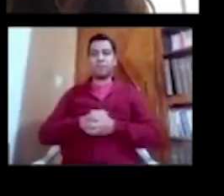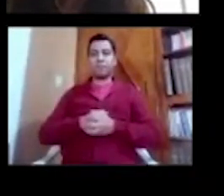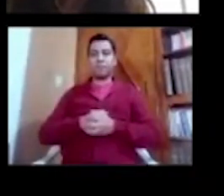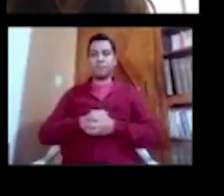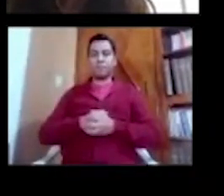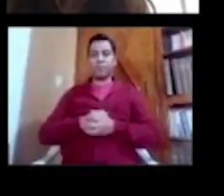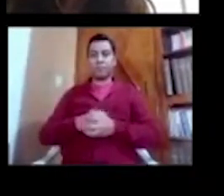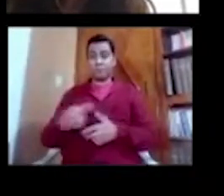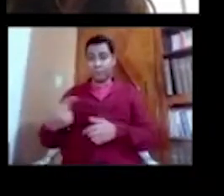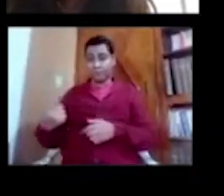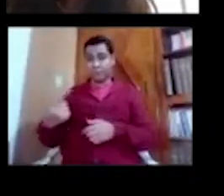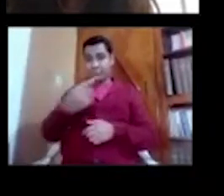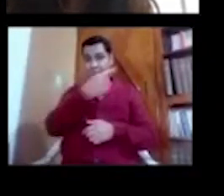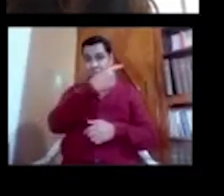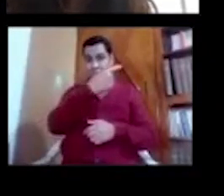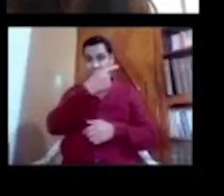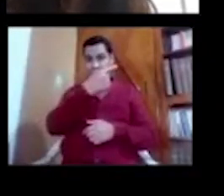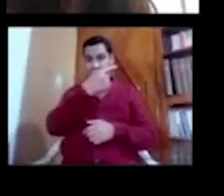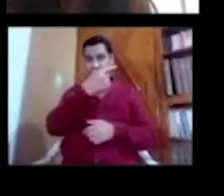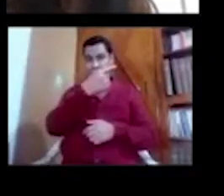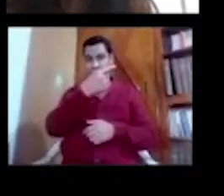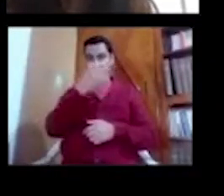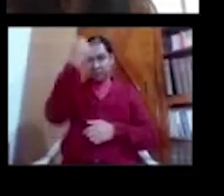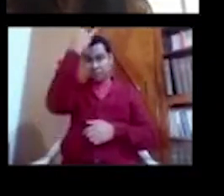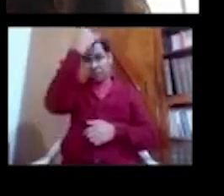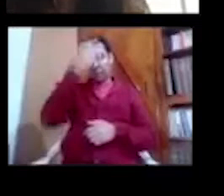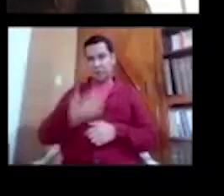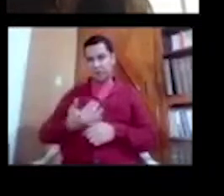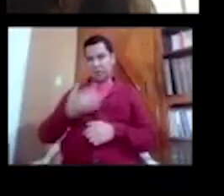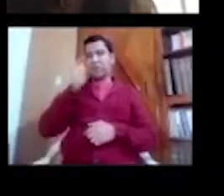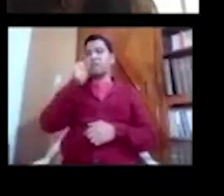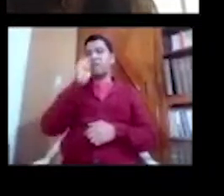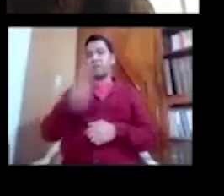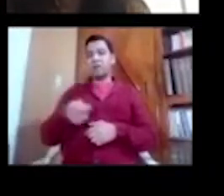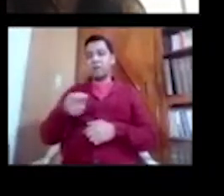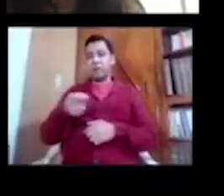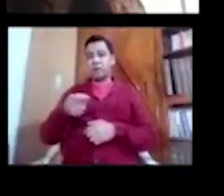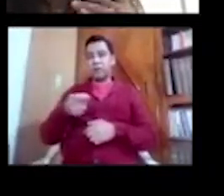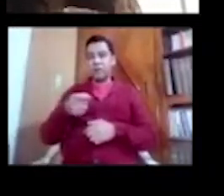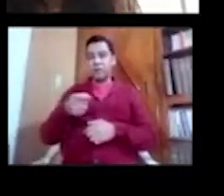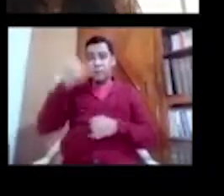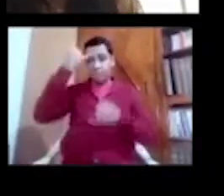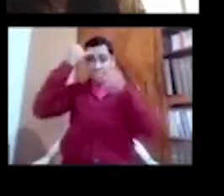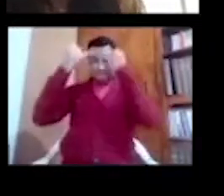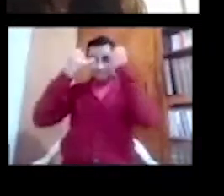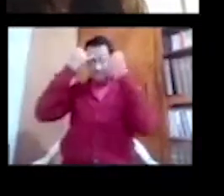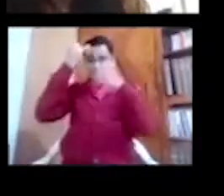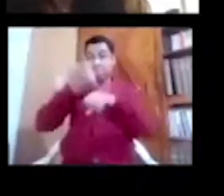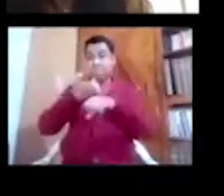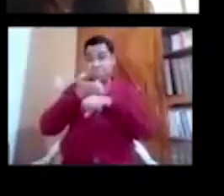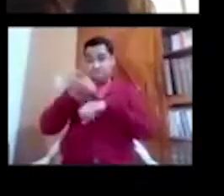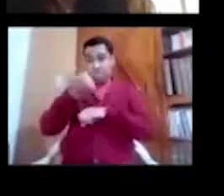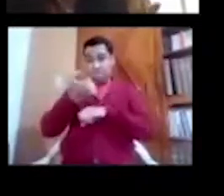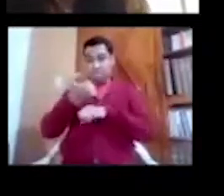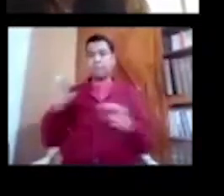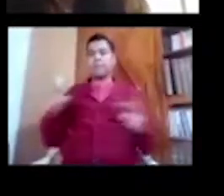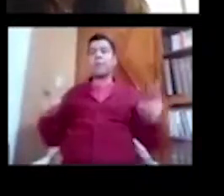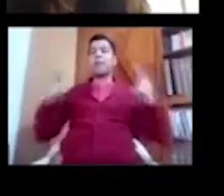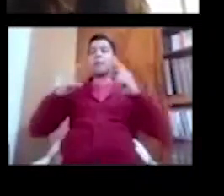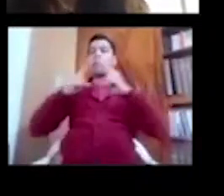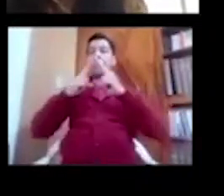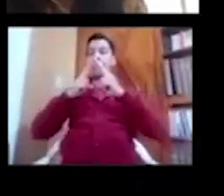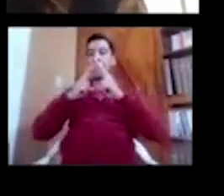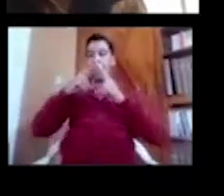Tenemos entonces que toda la ideología instrumentada desde el Estado, a partir de la religión centralizada